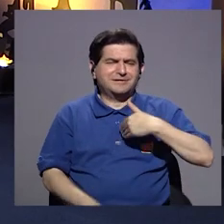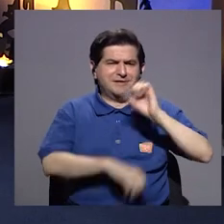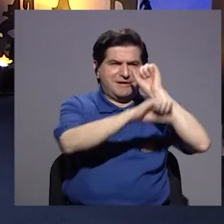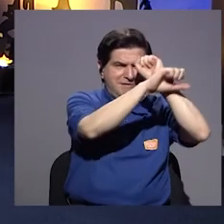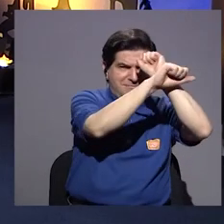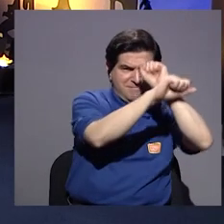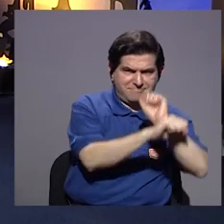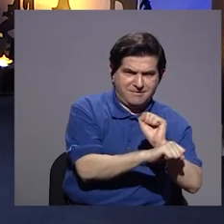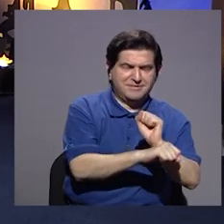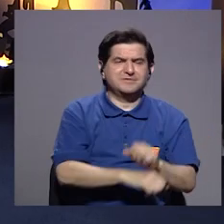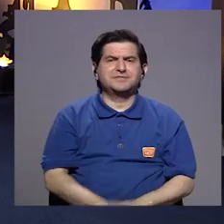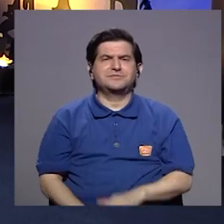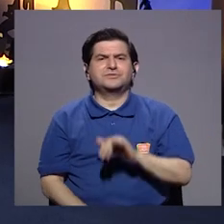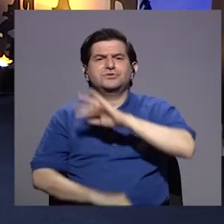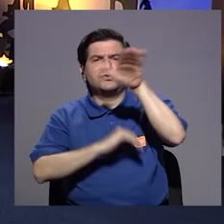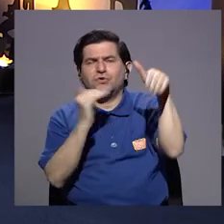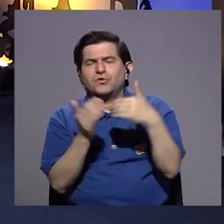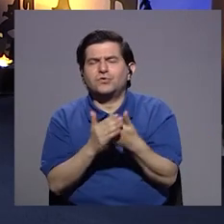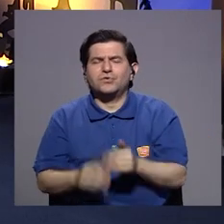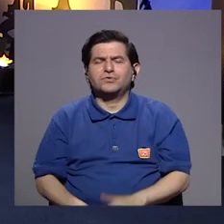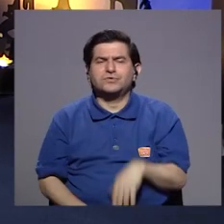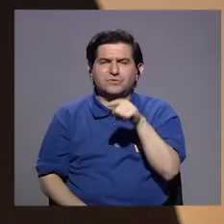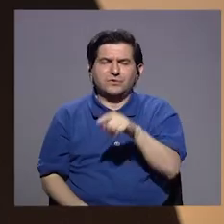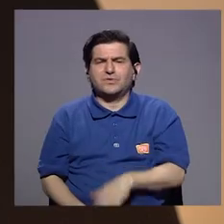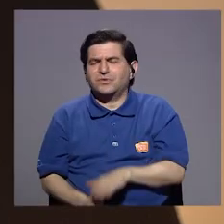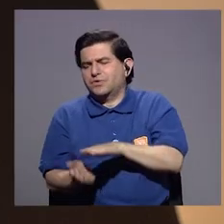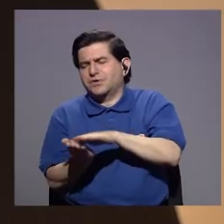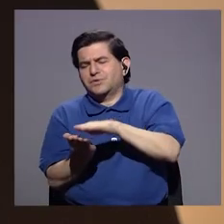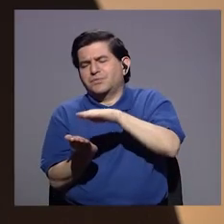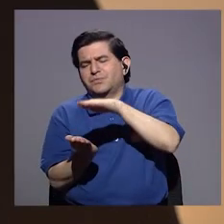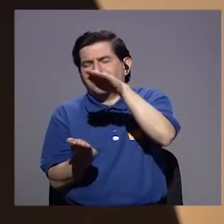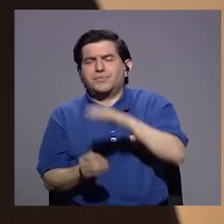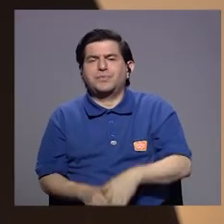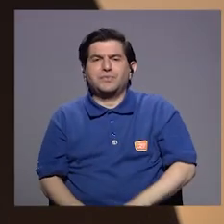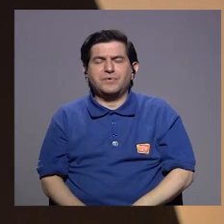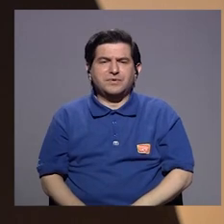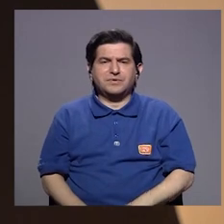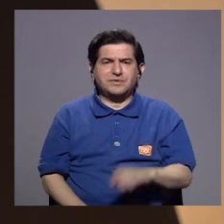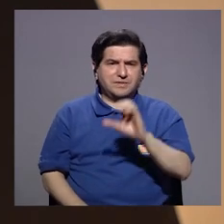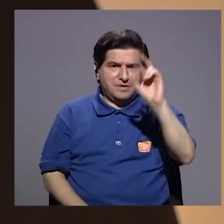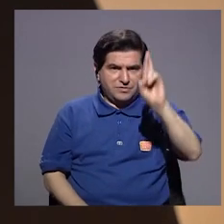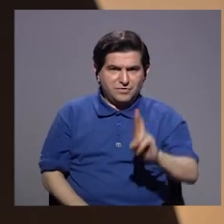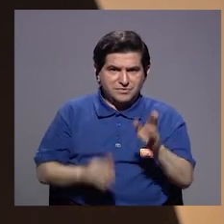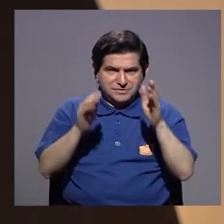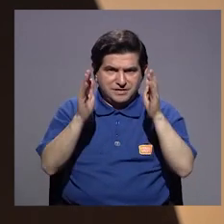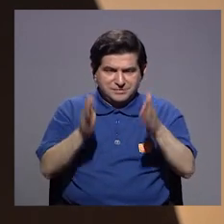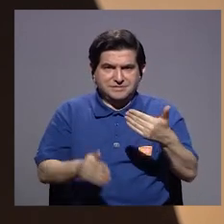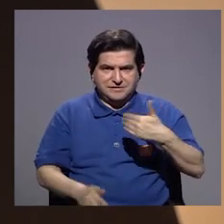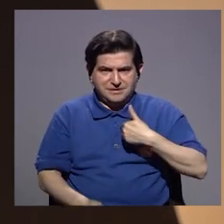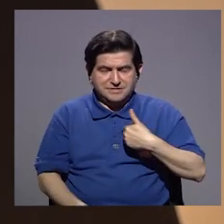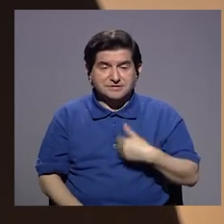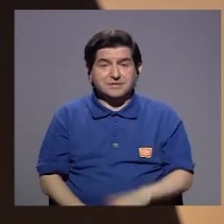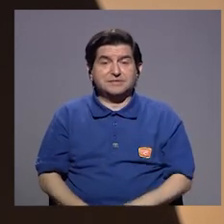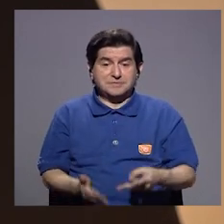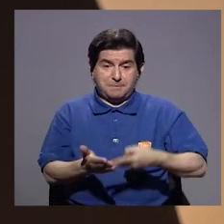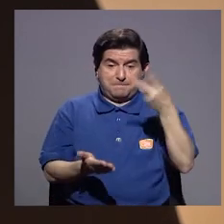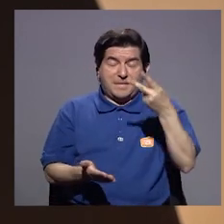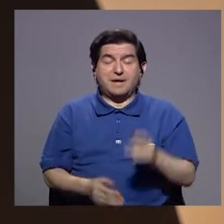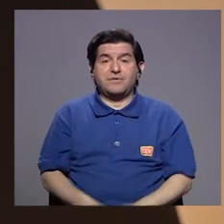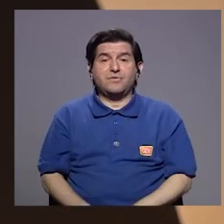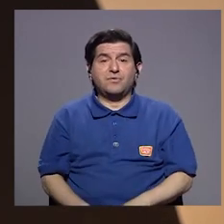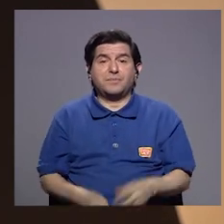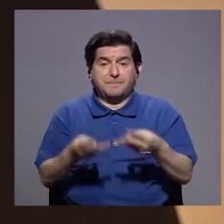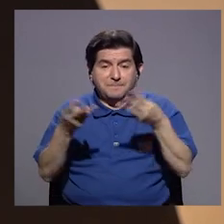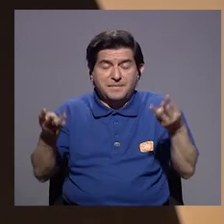tradiciones, con todo este acervo costarricense que podemos ver. Y ahí lo valioso del audiovisual y lo valioso del cine,